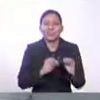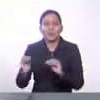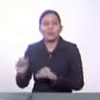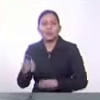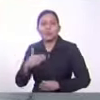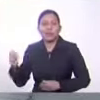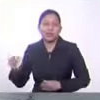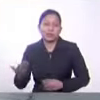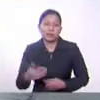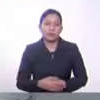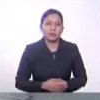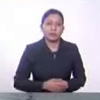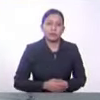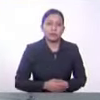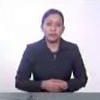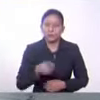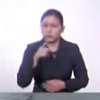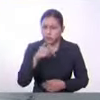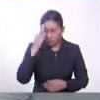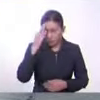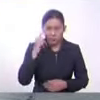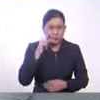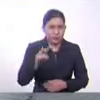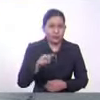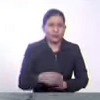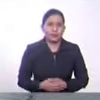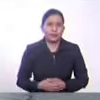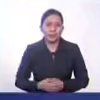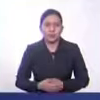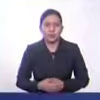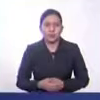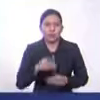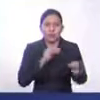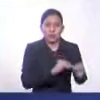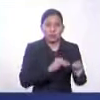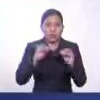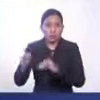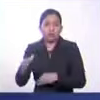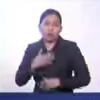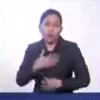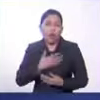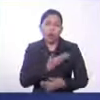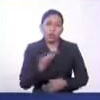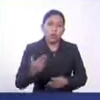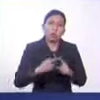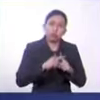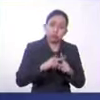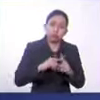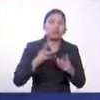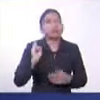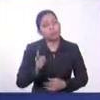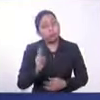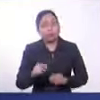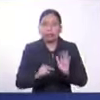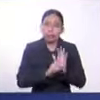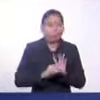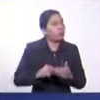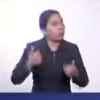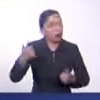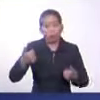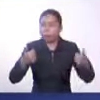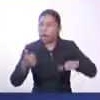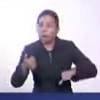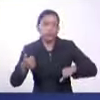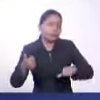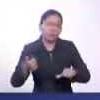Marcela. Como vimos, ¿verdad? Con Georgina la migración tiene aspectos positivos, ¿verdad? Pero negativos y positivos. En este